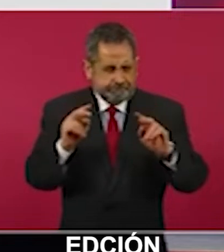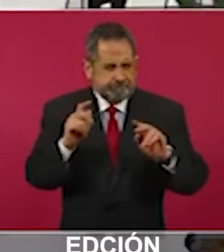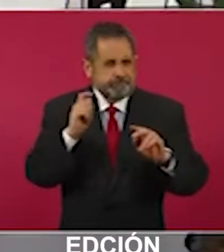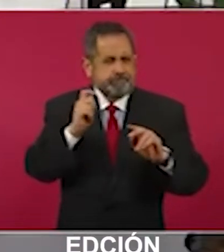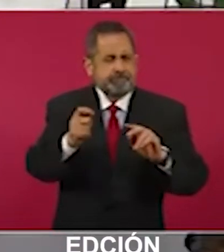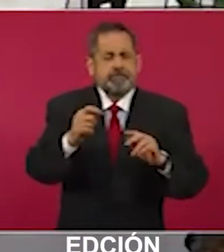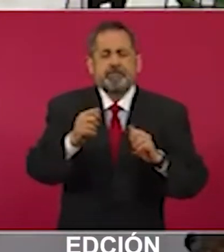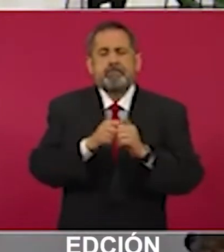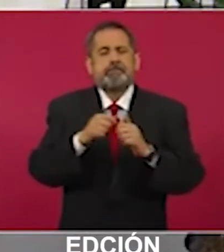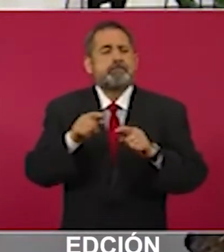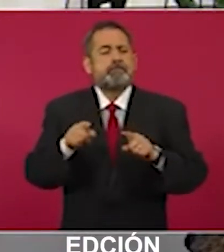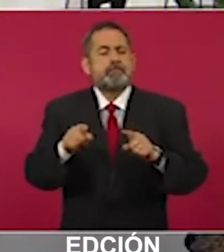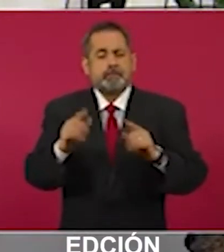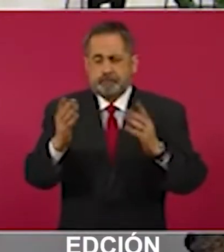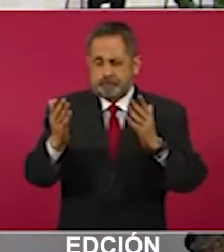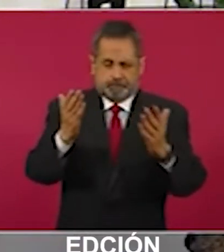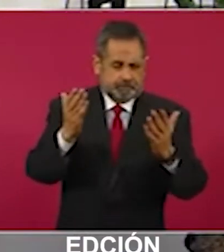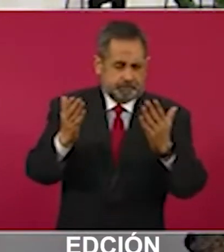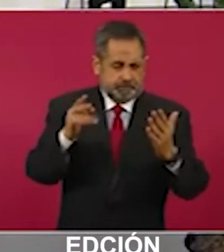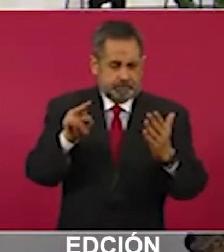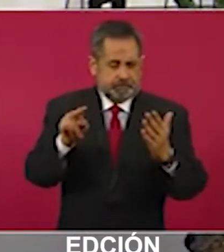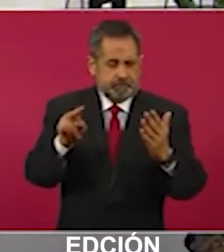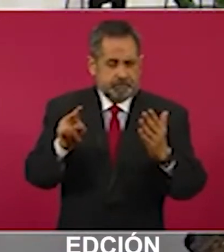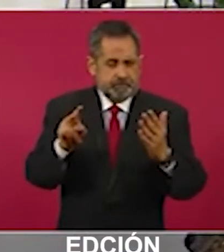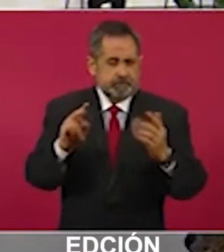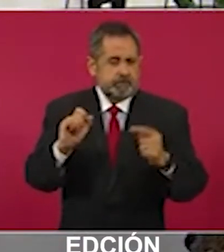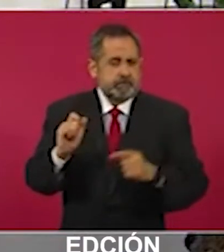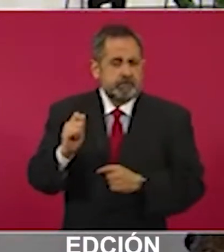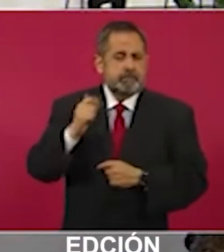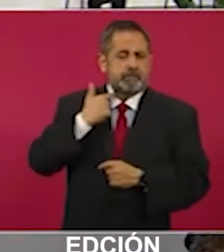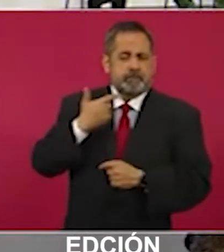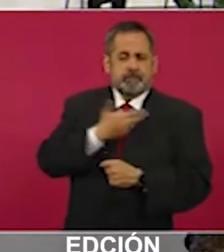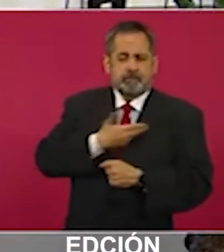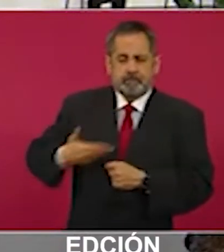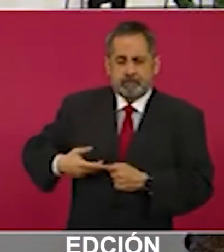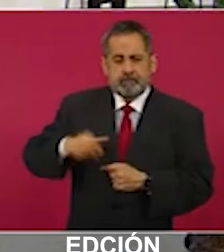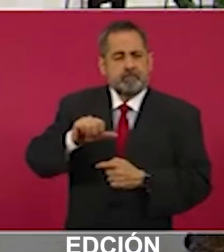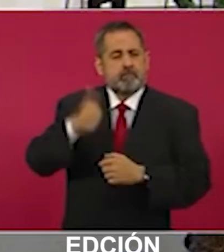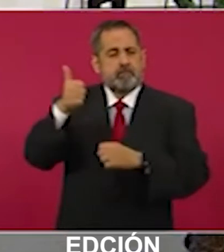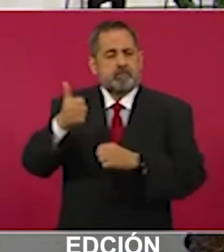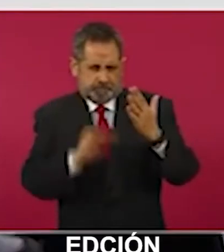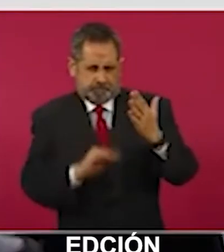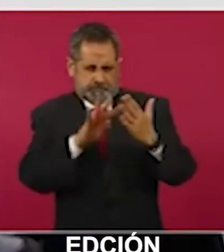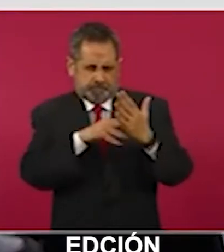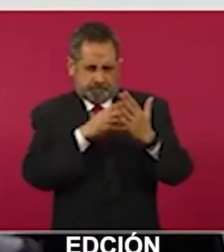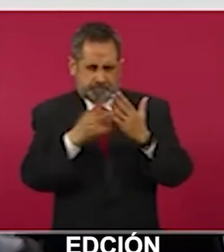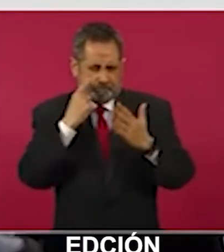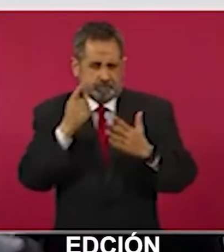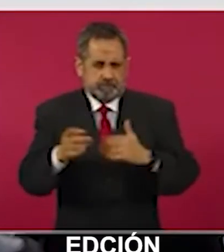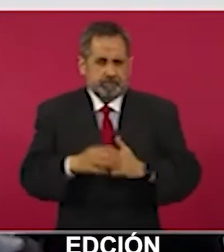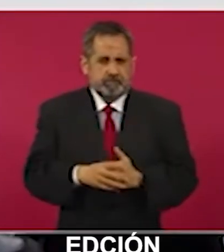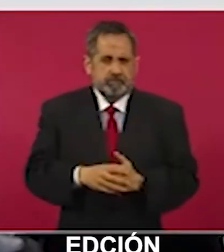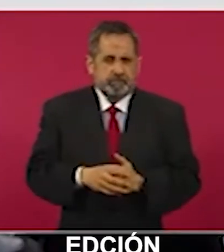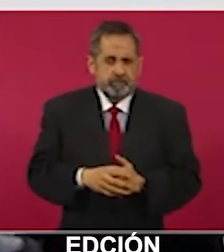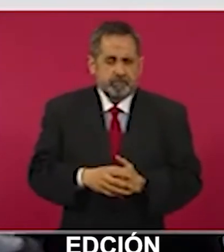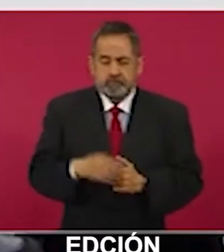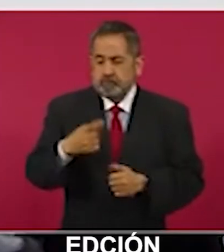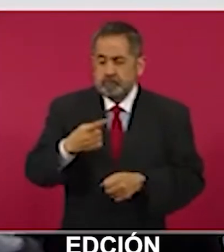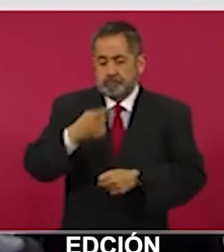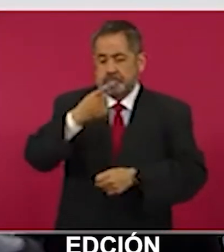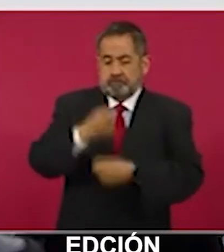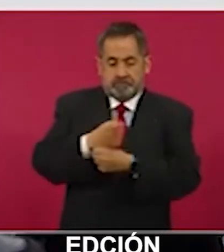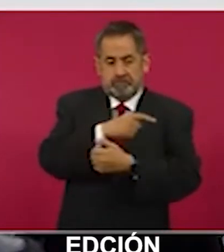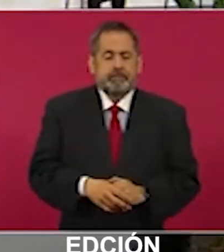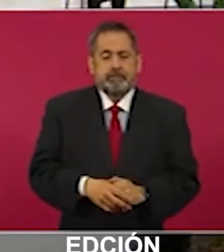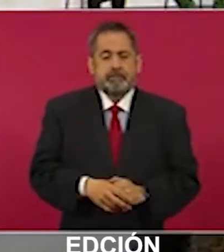se hace con los expresidentes de otros países, ahí mismo? Ahí sí, primer lugar